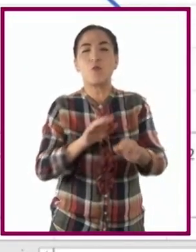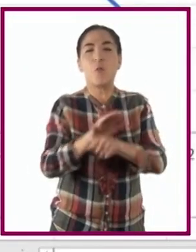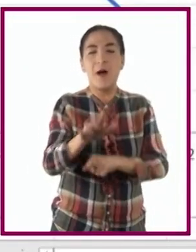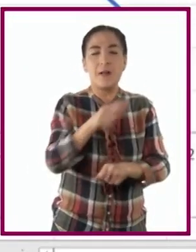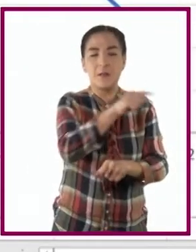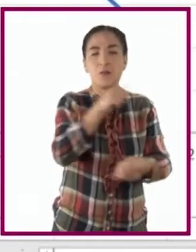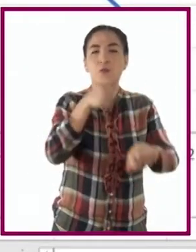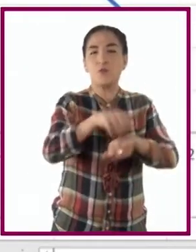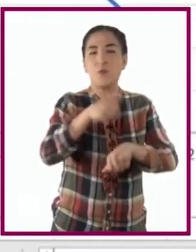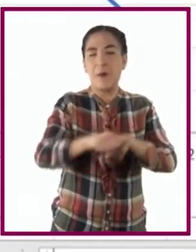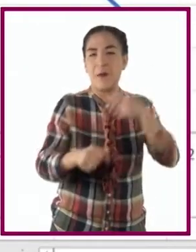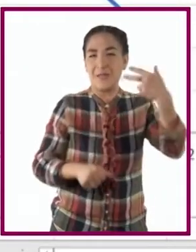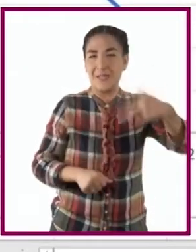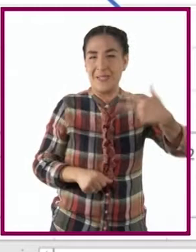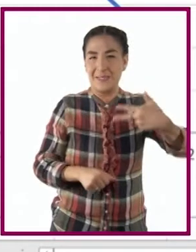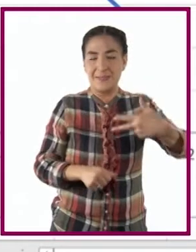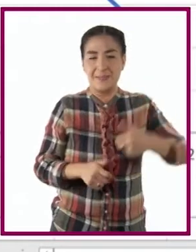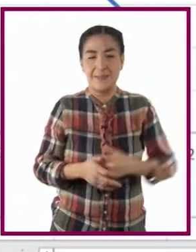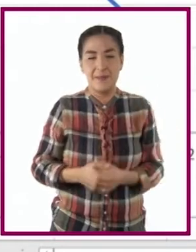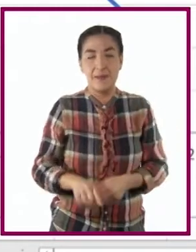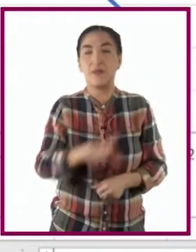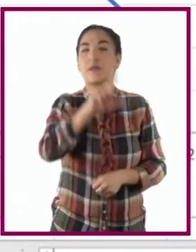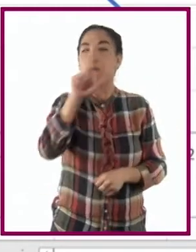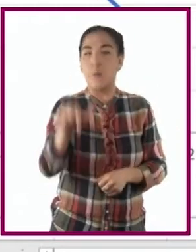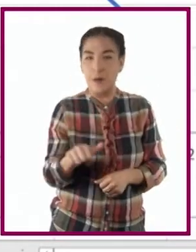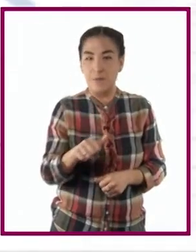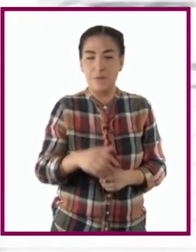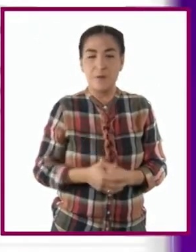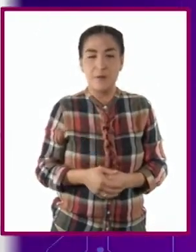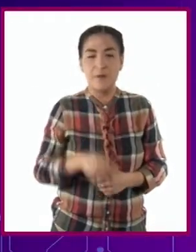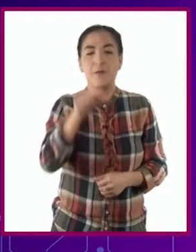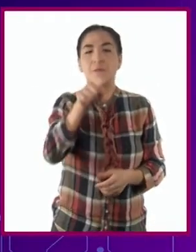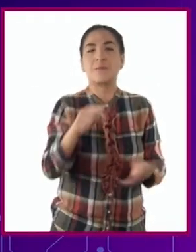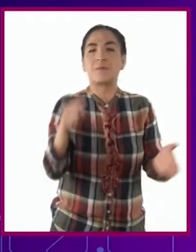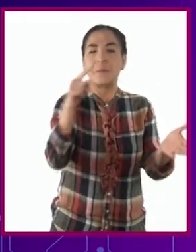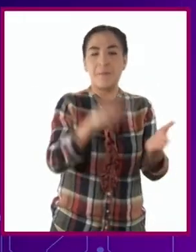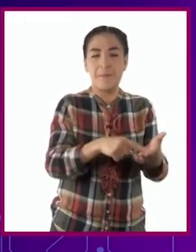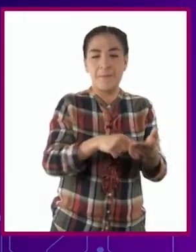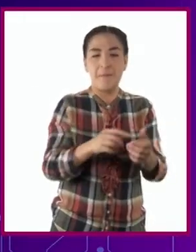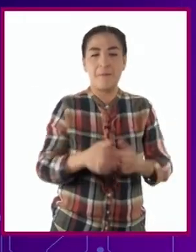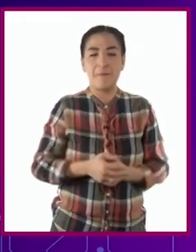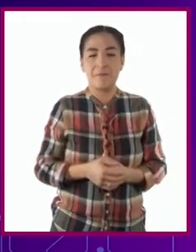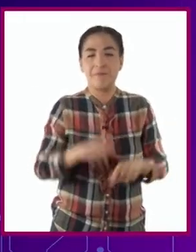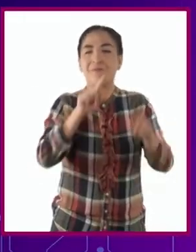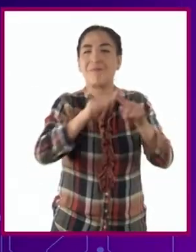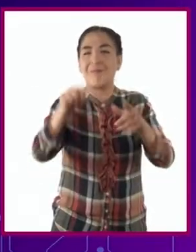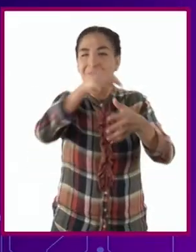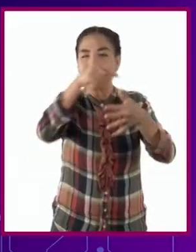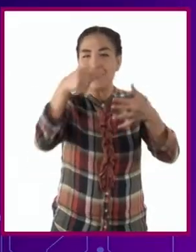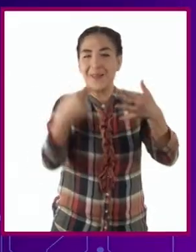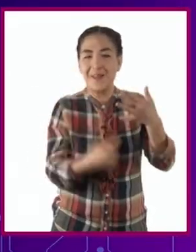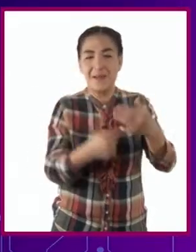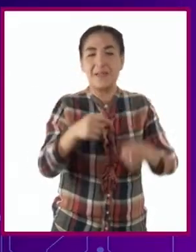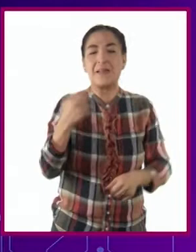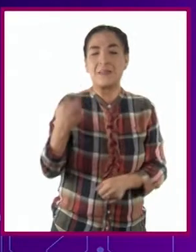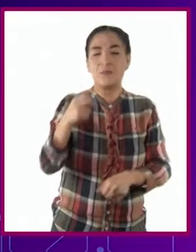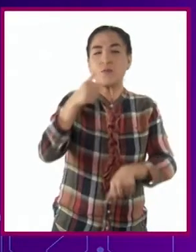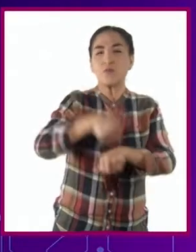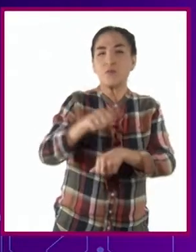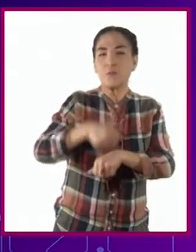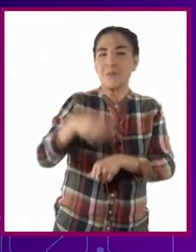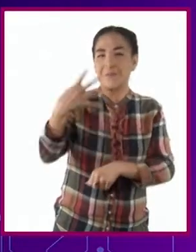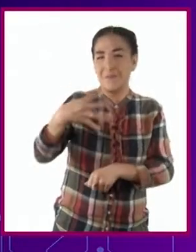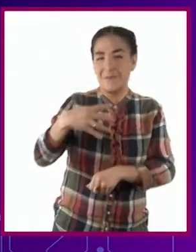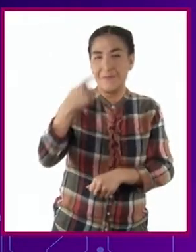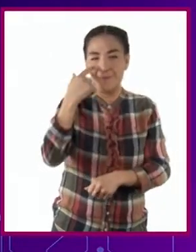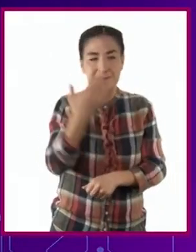aquí con el número 13. Luego, seleccionamos Elementos del gráfico, donde se muestra el número